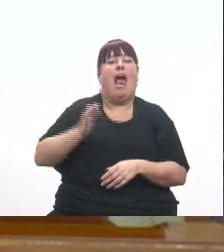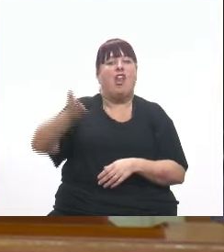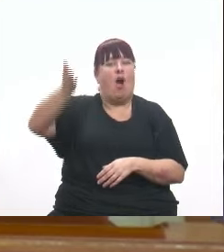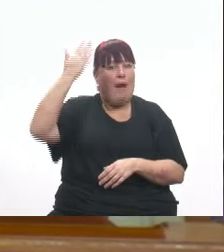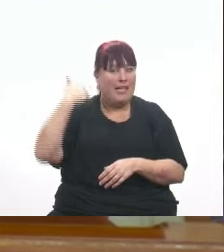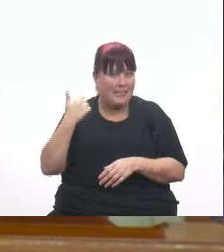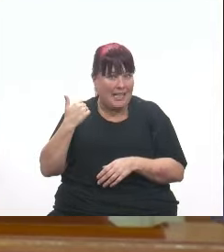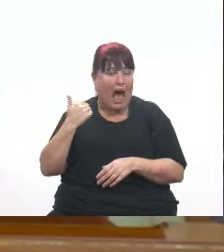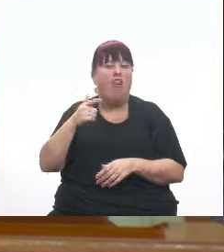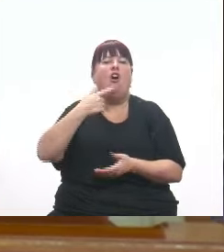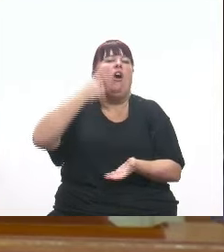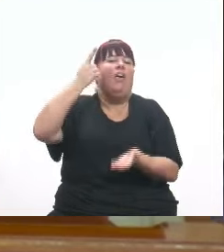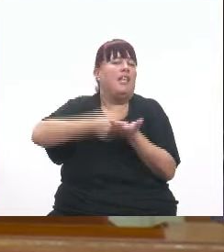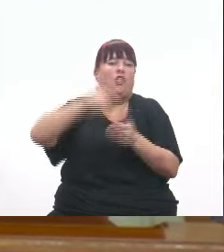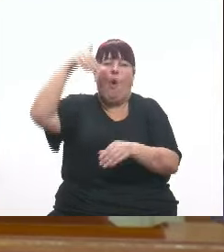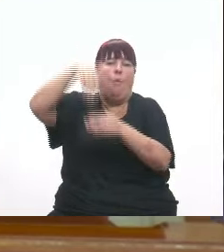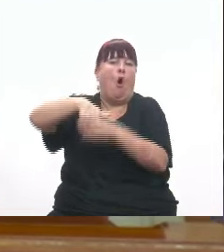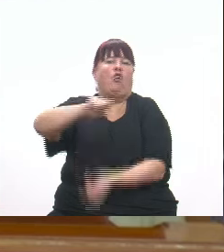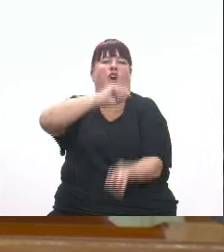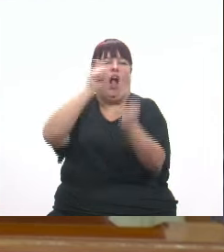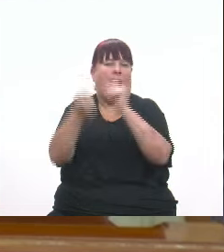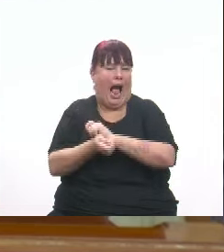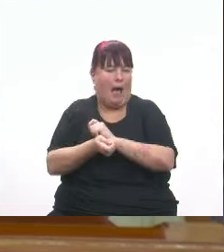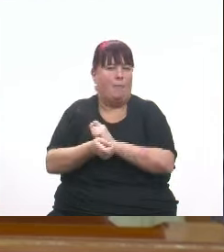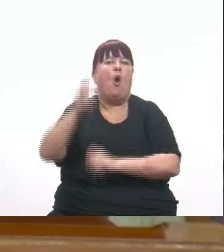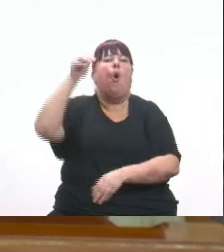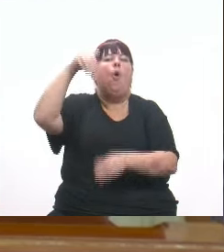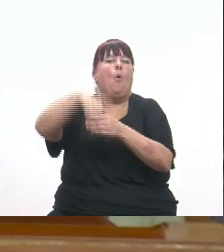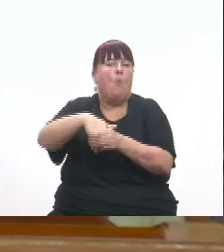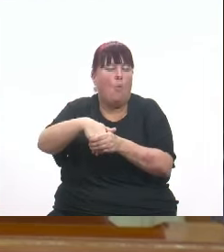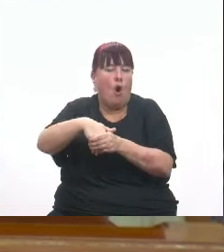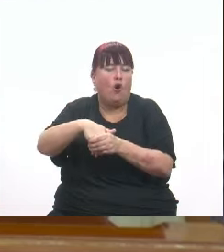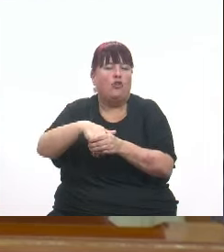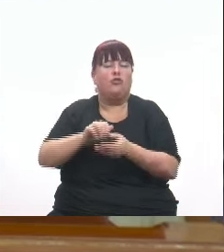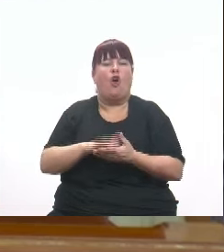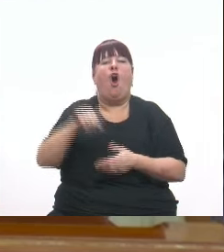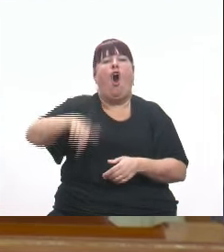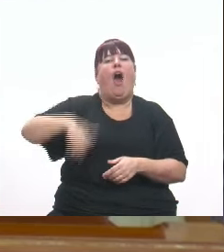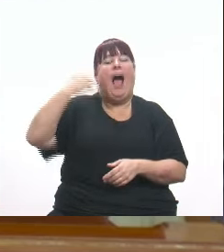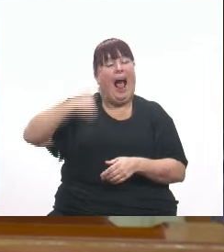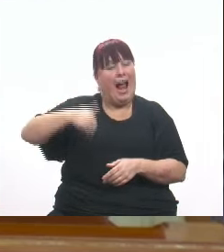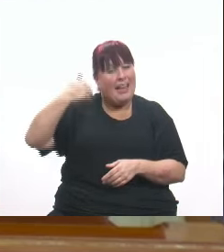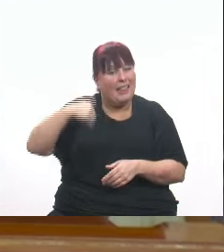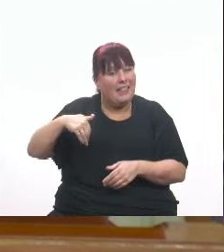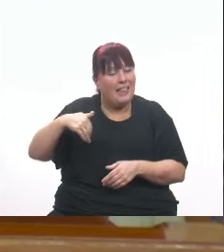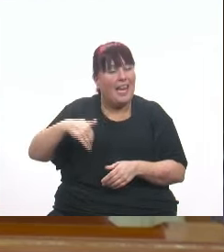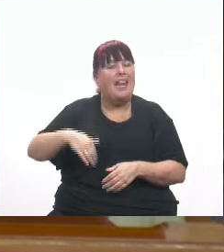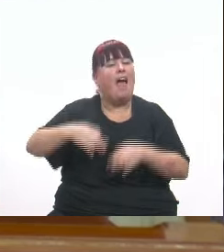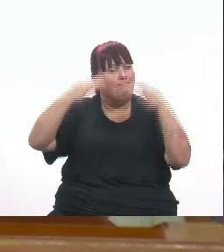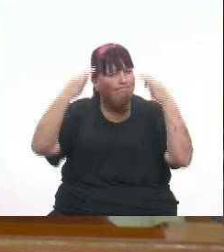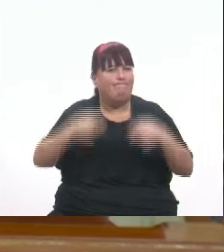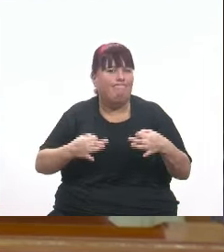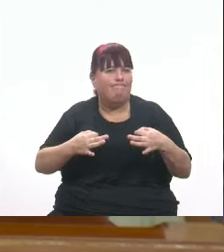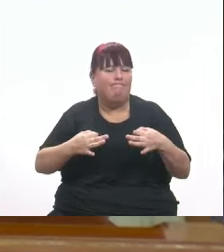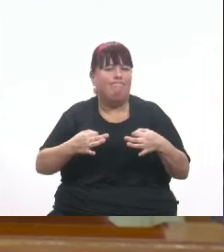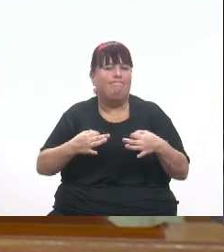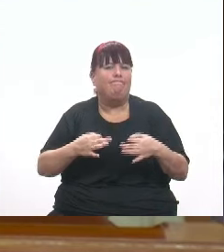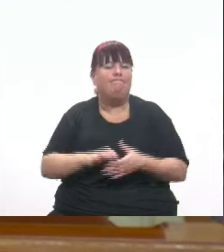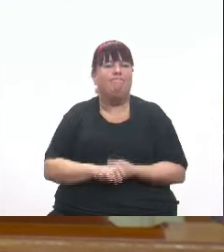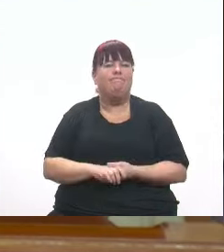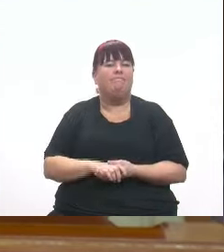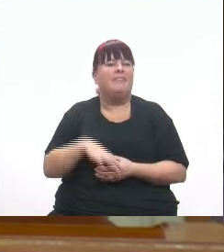pasado eligió un cambio, eligió que en Argentina realmente